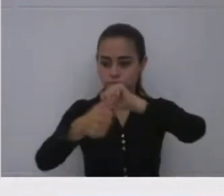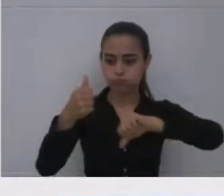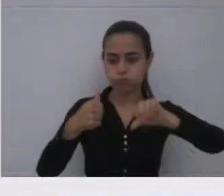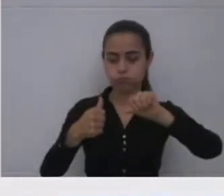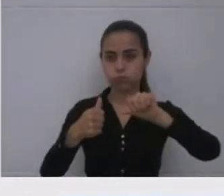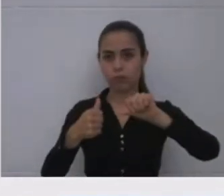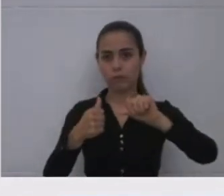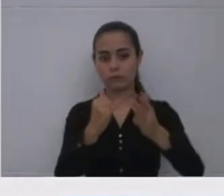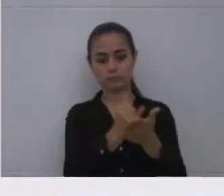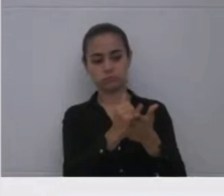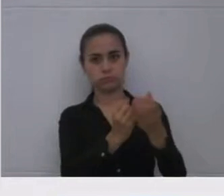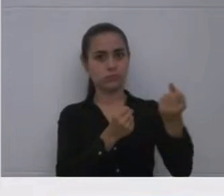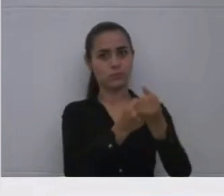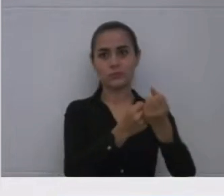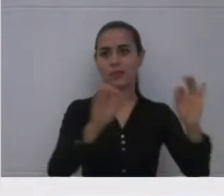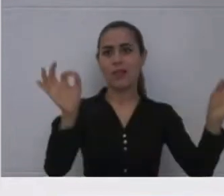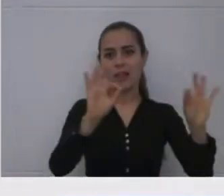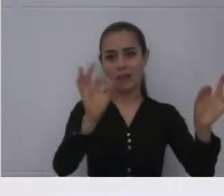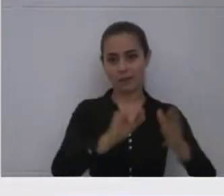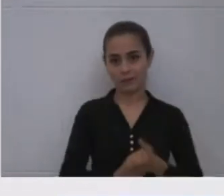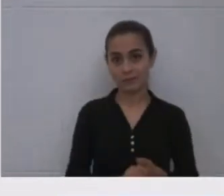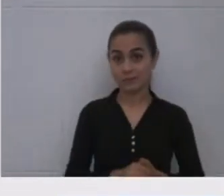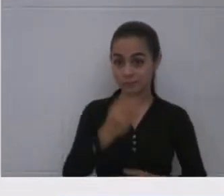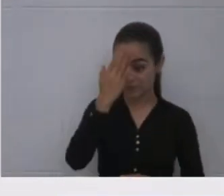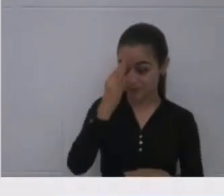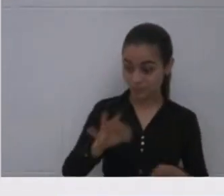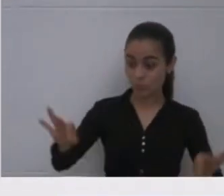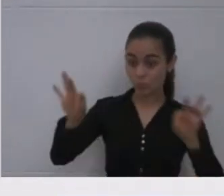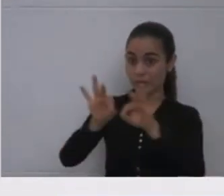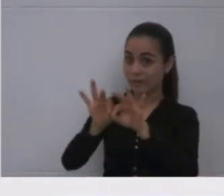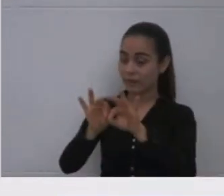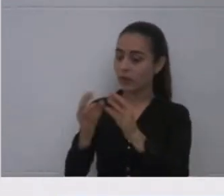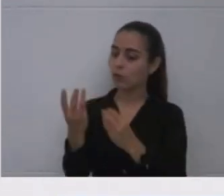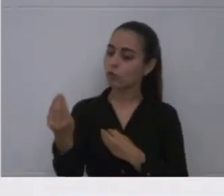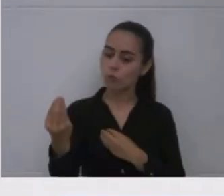porque hacer oposición, porque hacer control político,